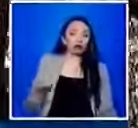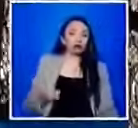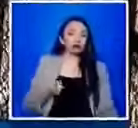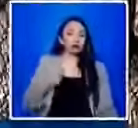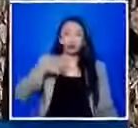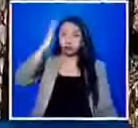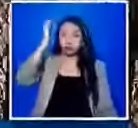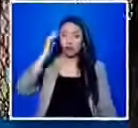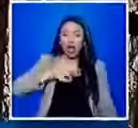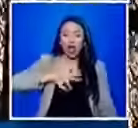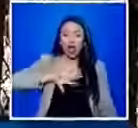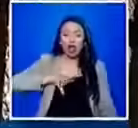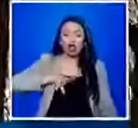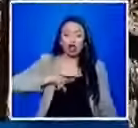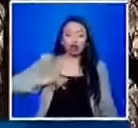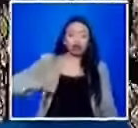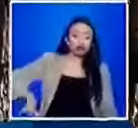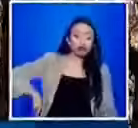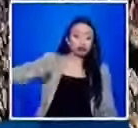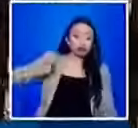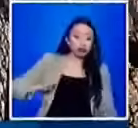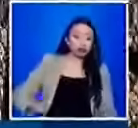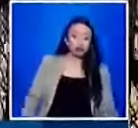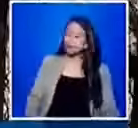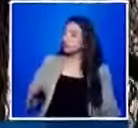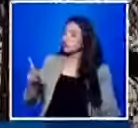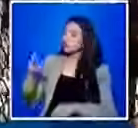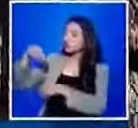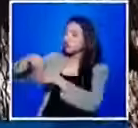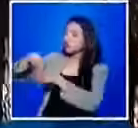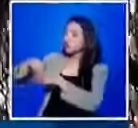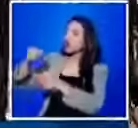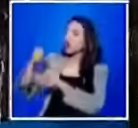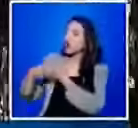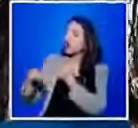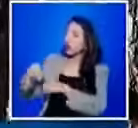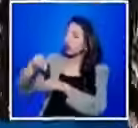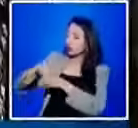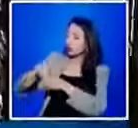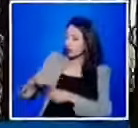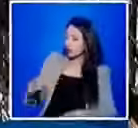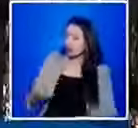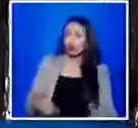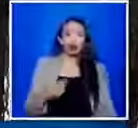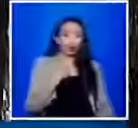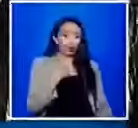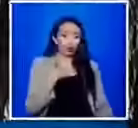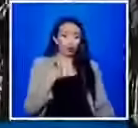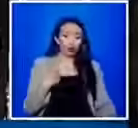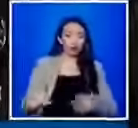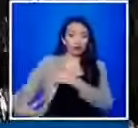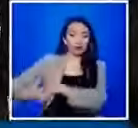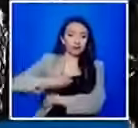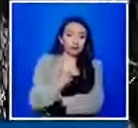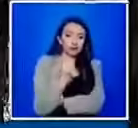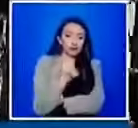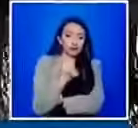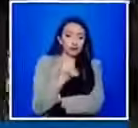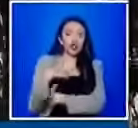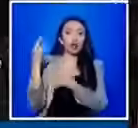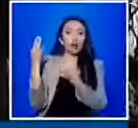tienen una habilidad. Usted, entonces, por ejemplo, ¿qué lleva aquí en la cartera? Usted se la sujeta duro, ¿no? Claro, pero como te digo, llevo solo